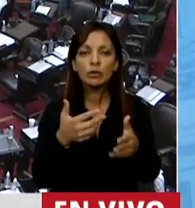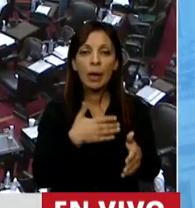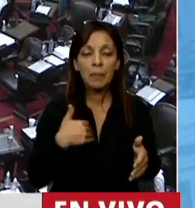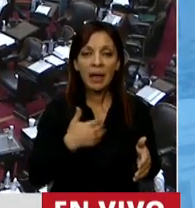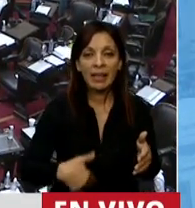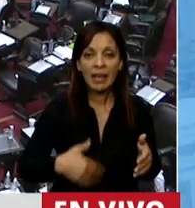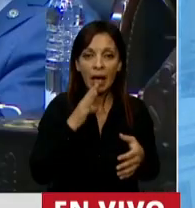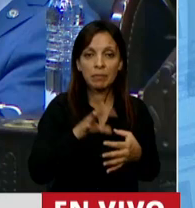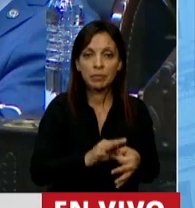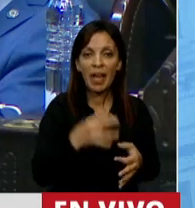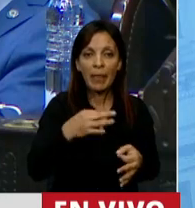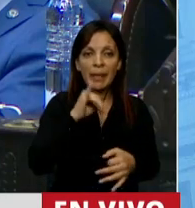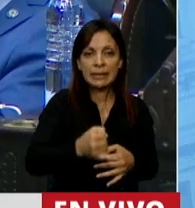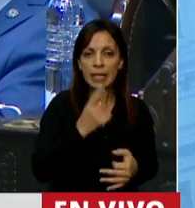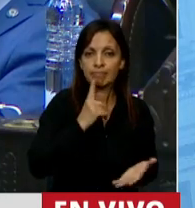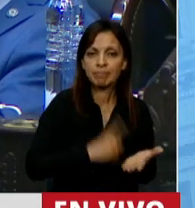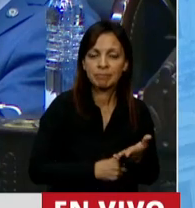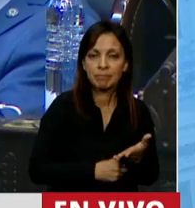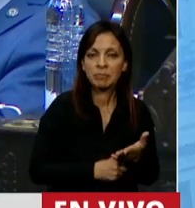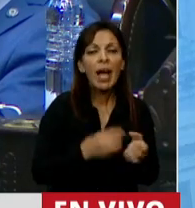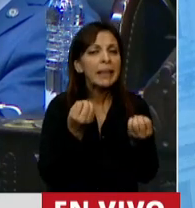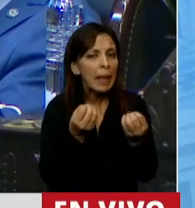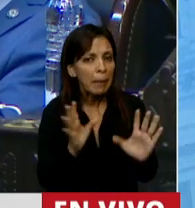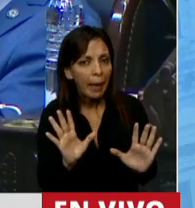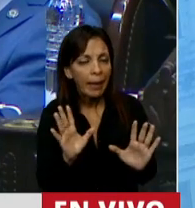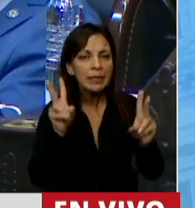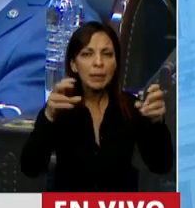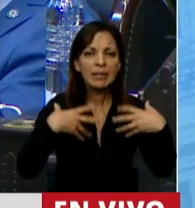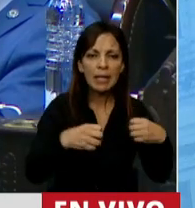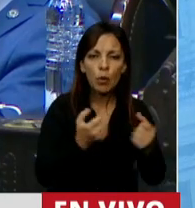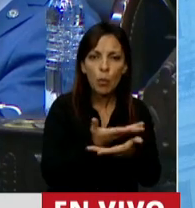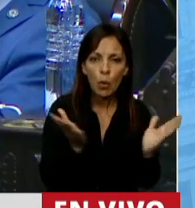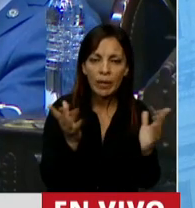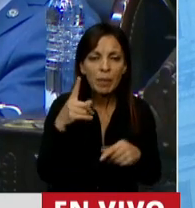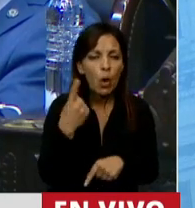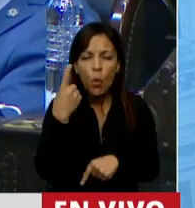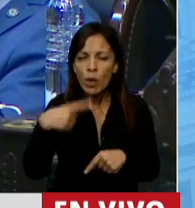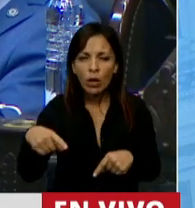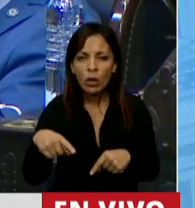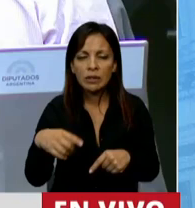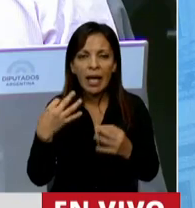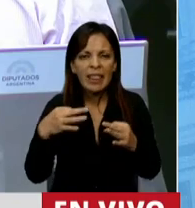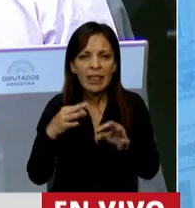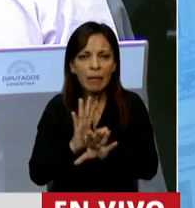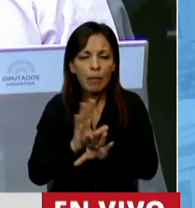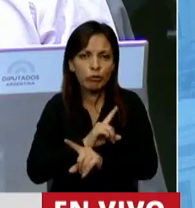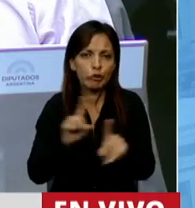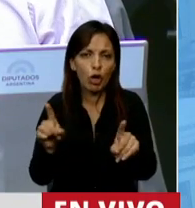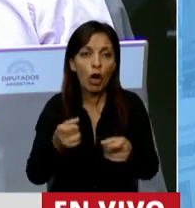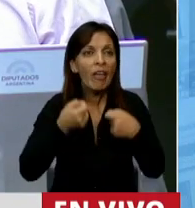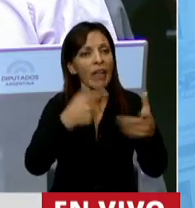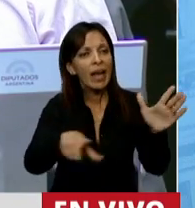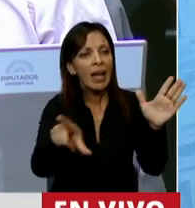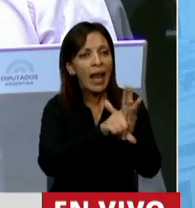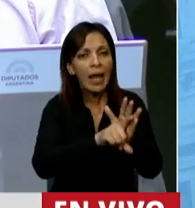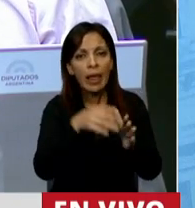que ser elegida y está todo muy bien, y el tema de la salud pública, pero hay una cosa que no tenemos que demonizar. No vamos a dar la ley y